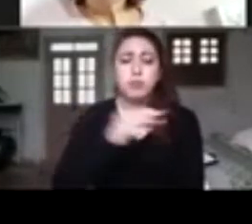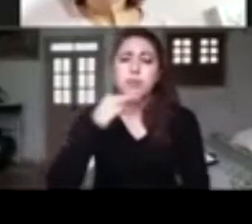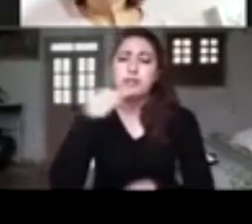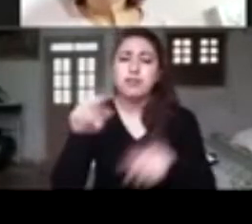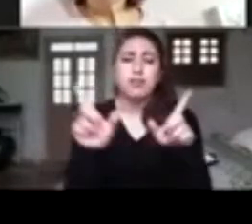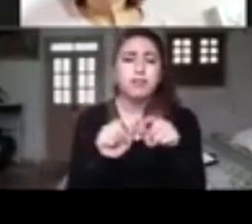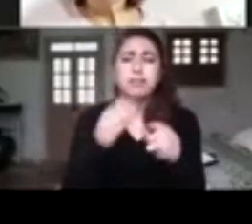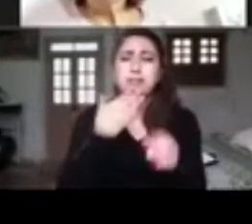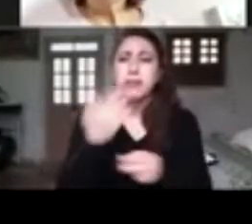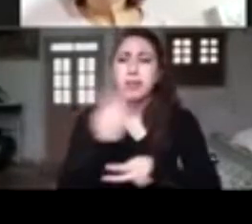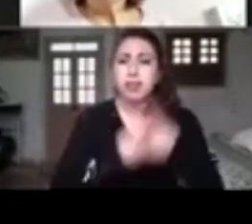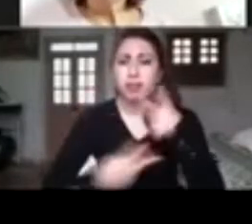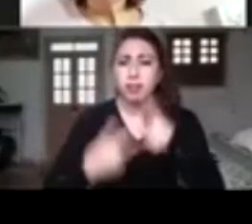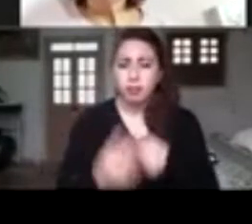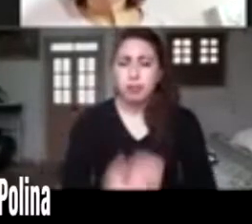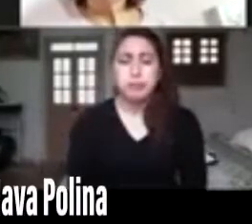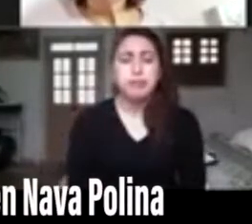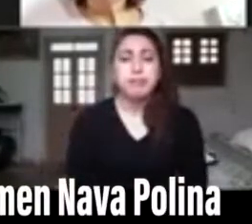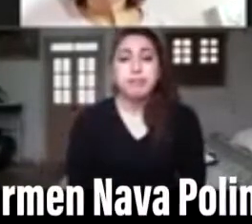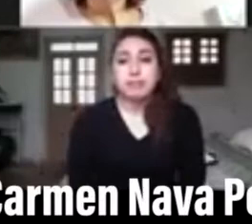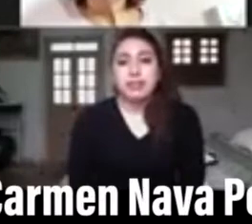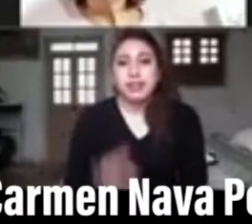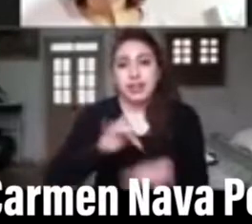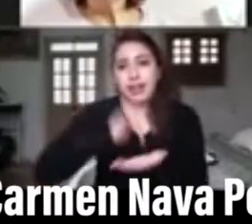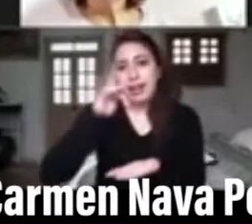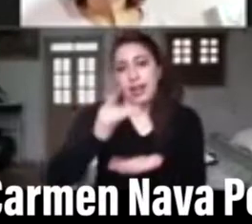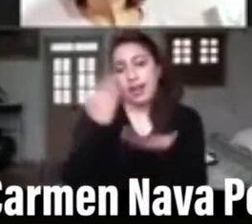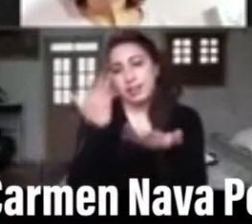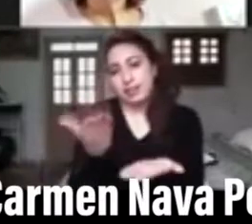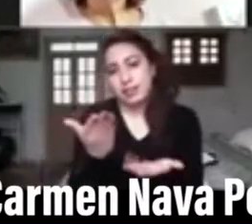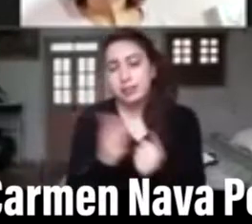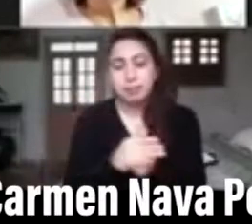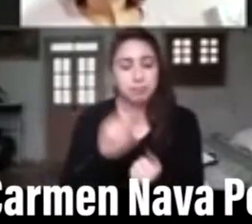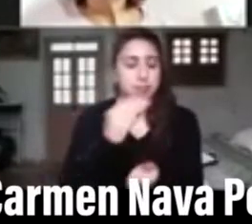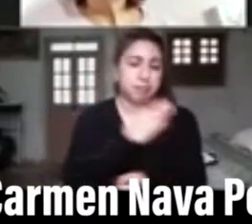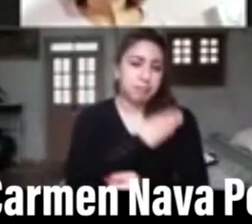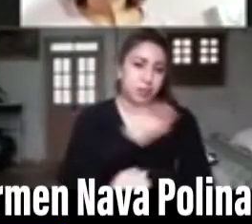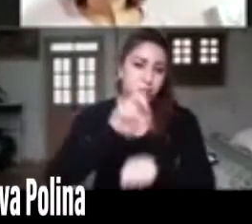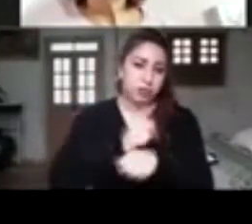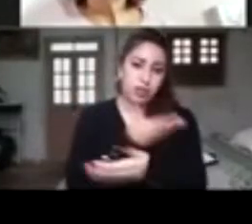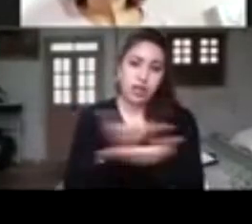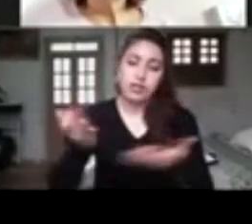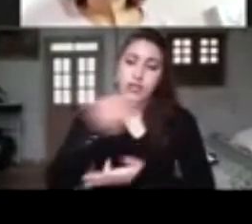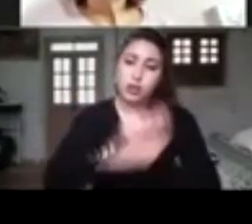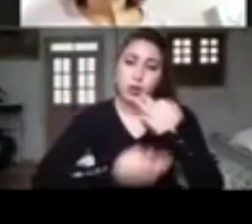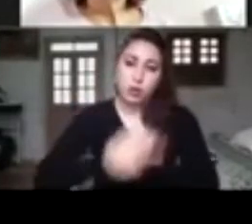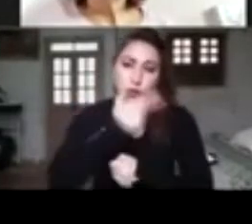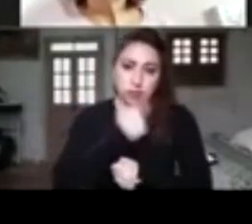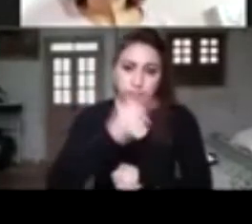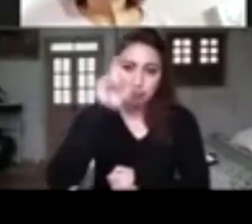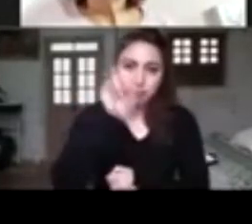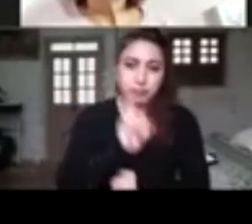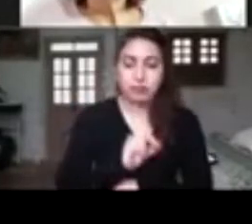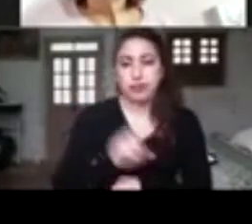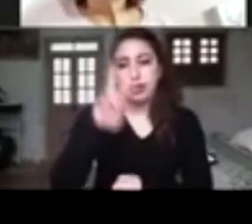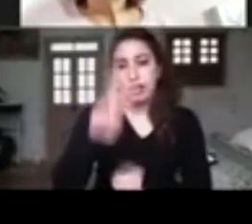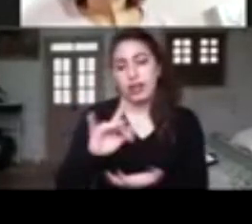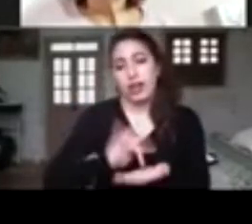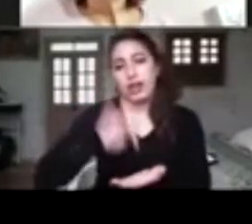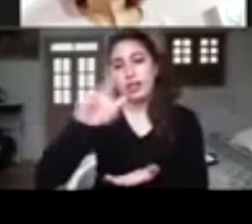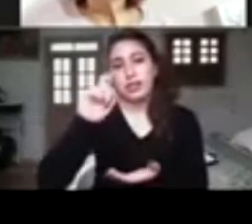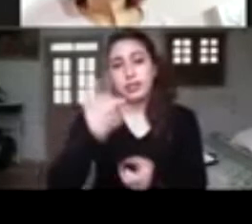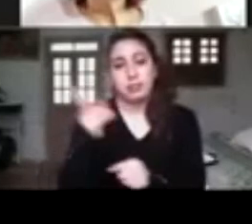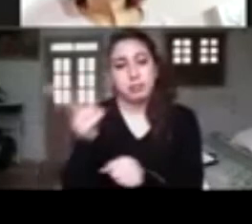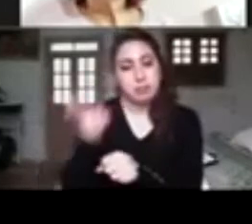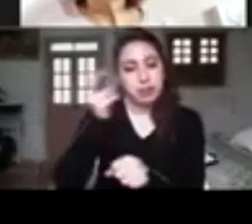Buenos días a todas y a todos. Muchas gracias por albergarnos, por hospedarnos en el canal del Congreso, en